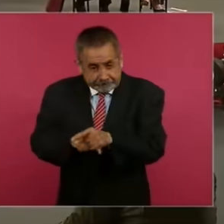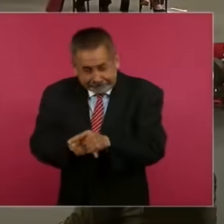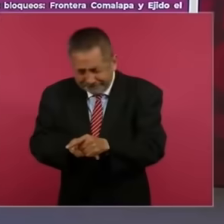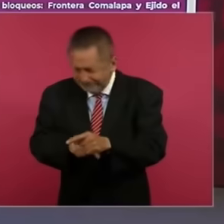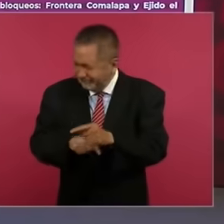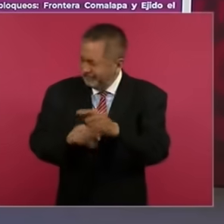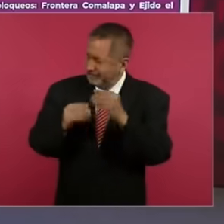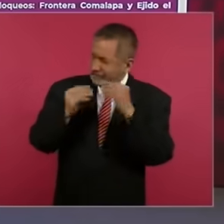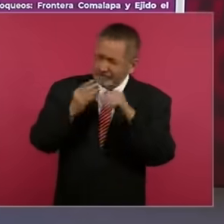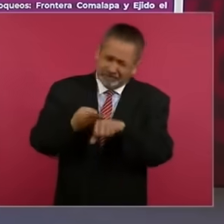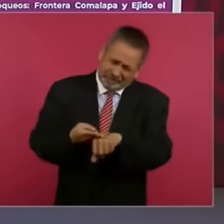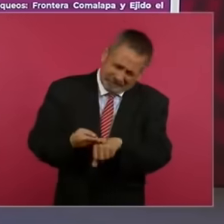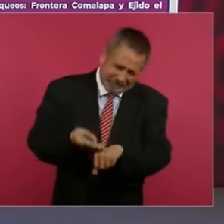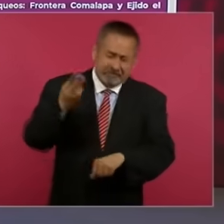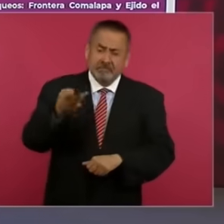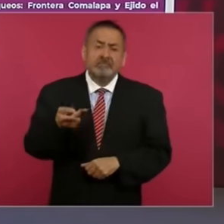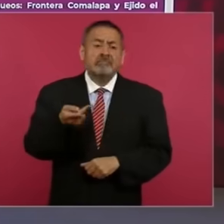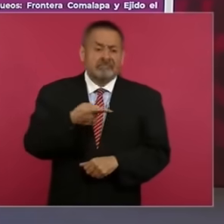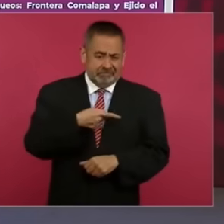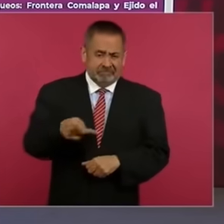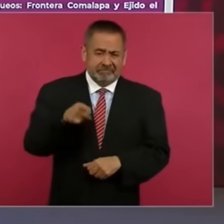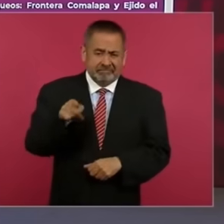aquí